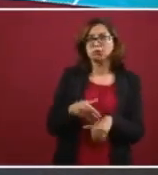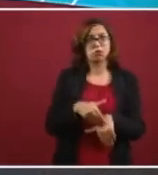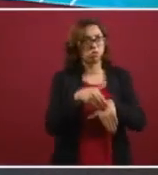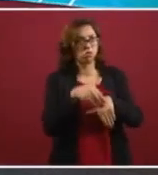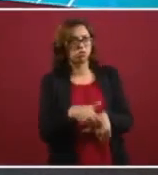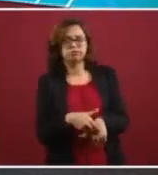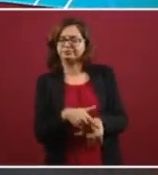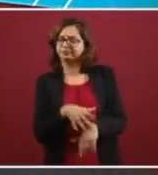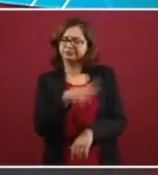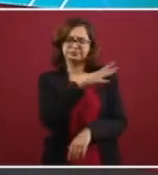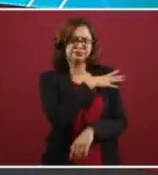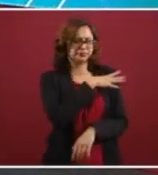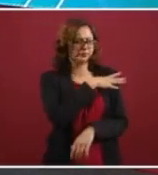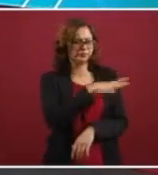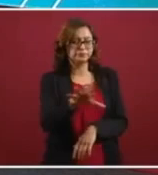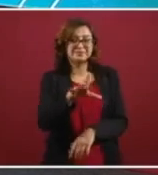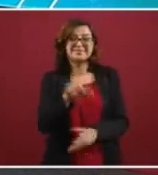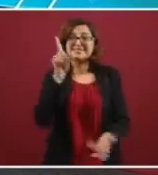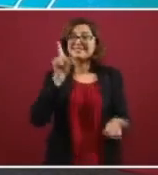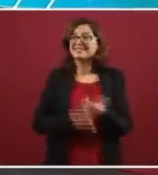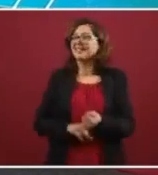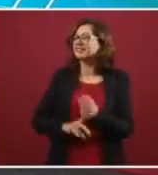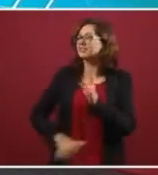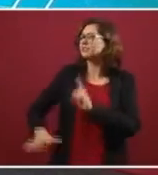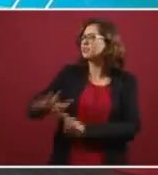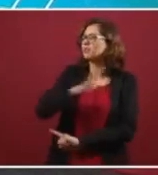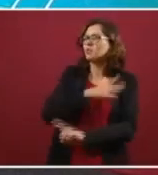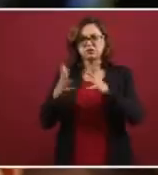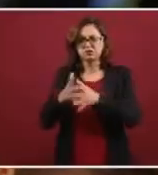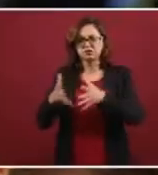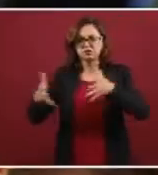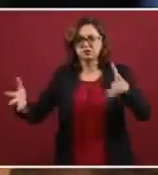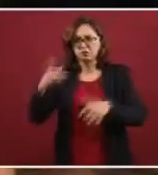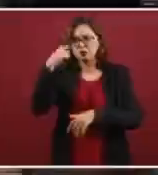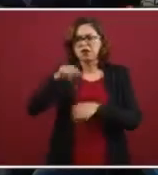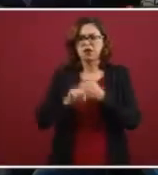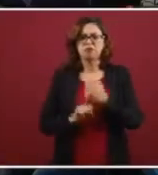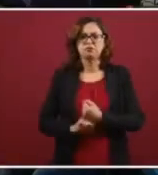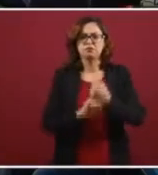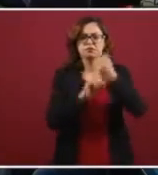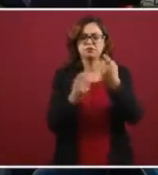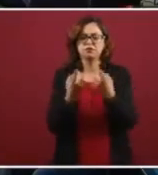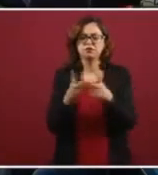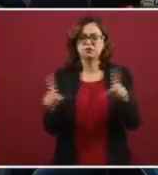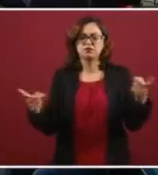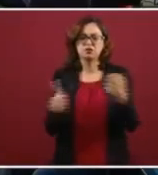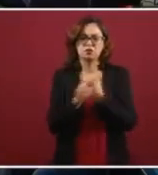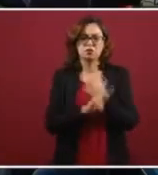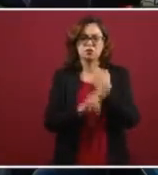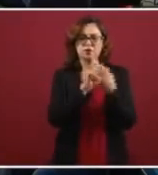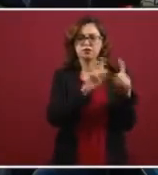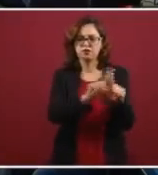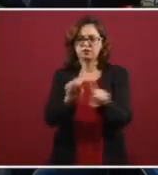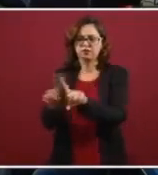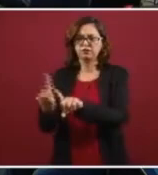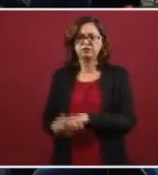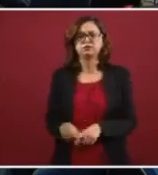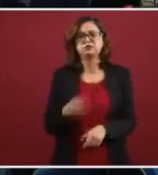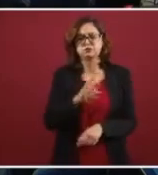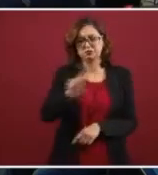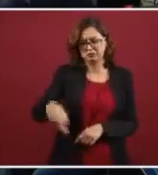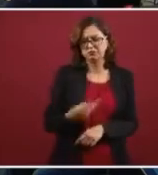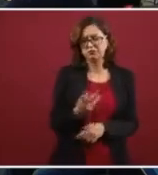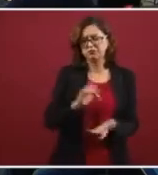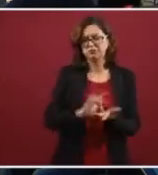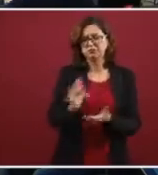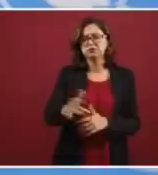se tome en cuenta la realidad de cada pueblo. Por su parte, la secretaria ejecutiva de la Comisión